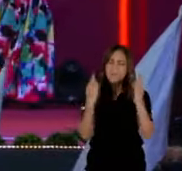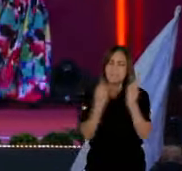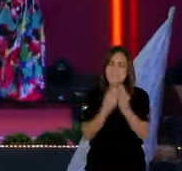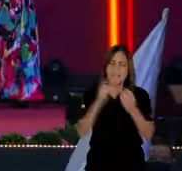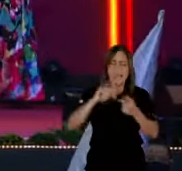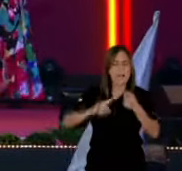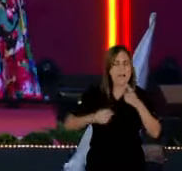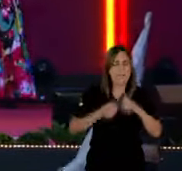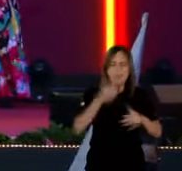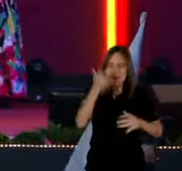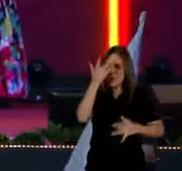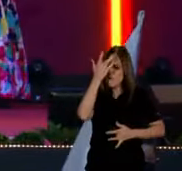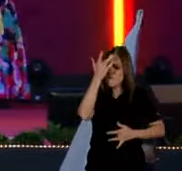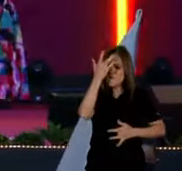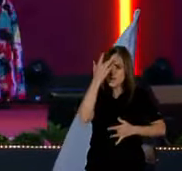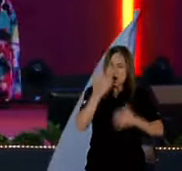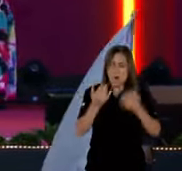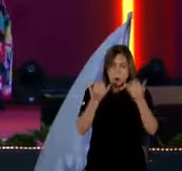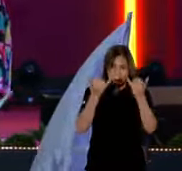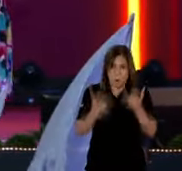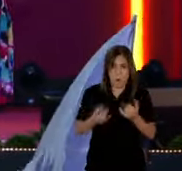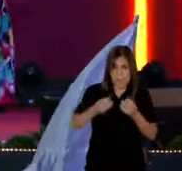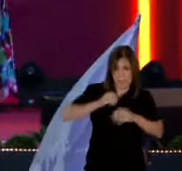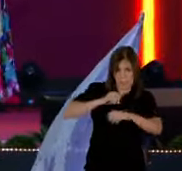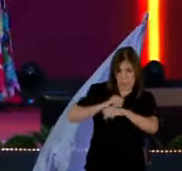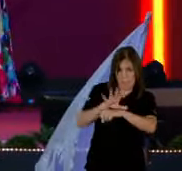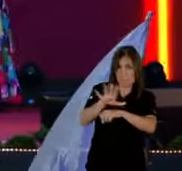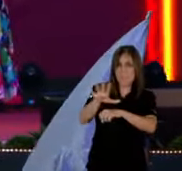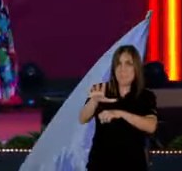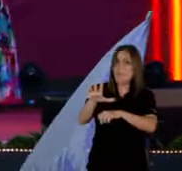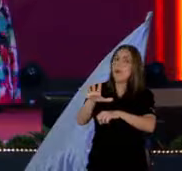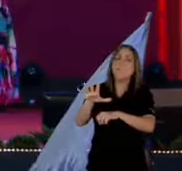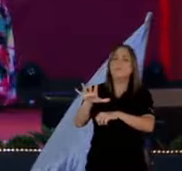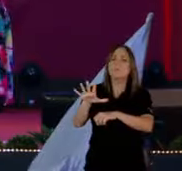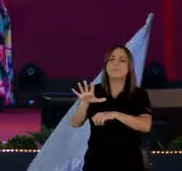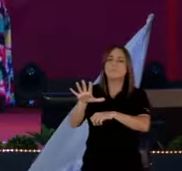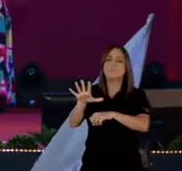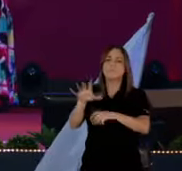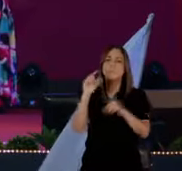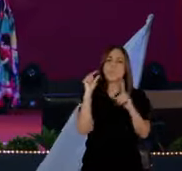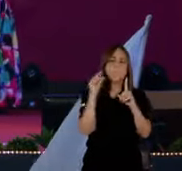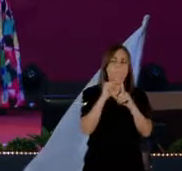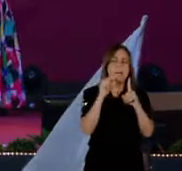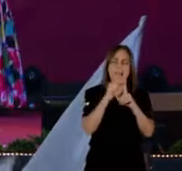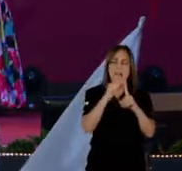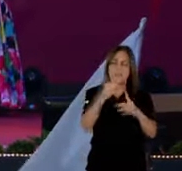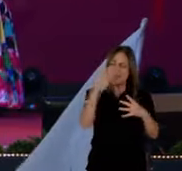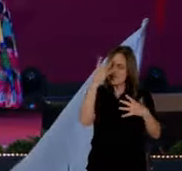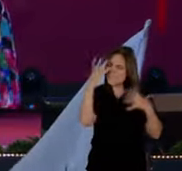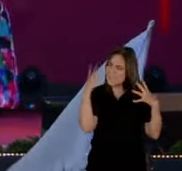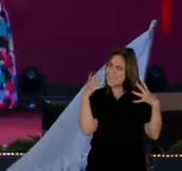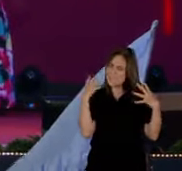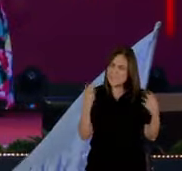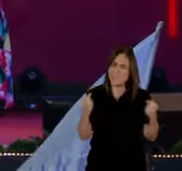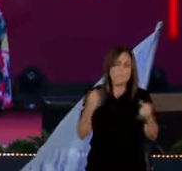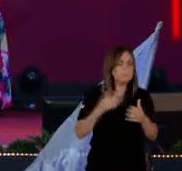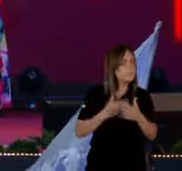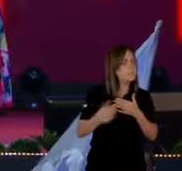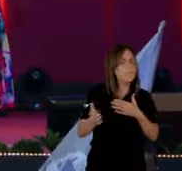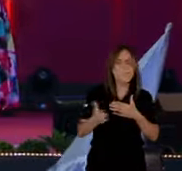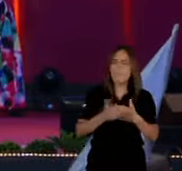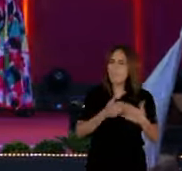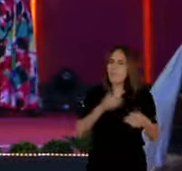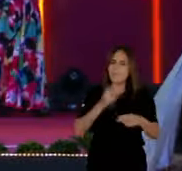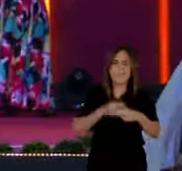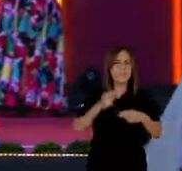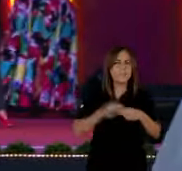enfermos, hoy enviamos desde este lugar, desde el altar, una palabra de sanidad, no importando el nombre de